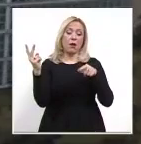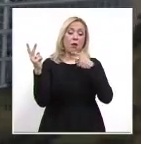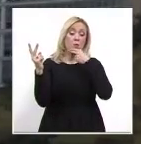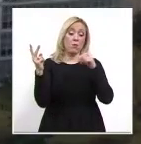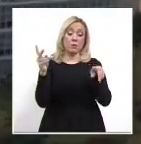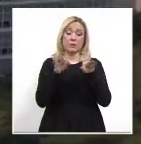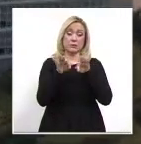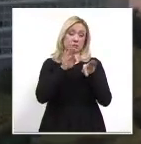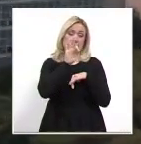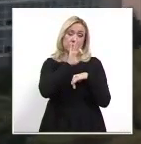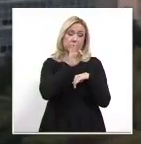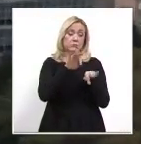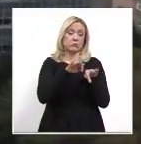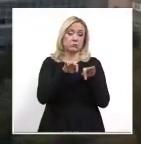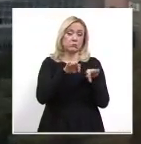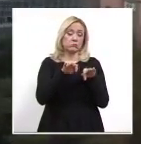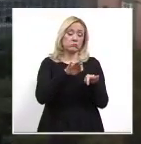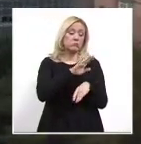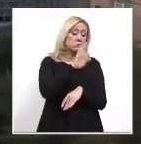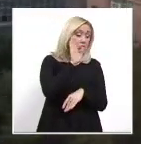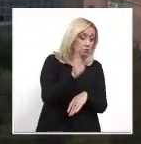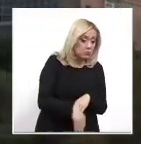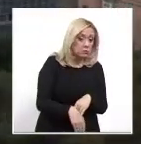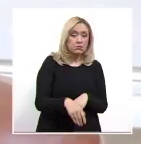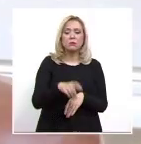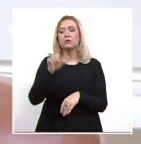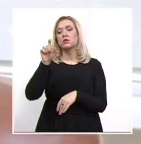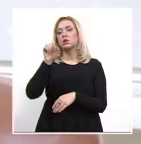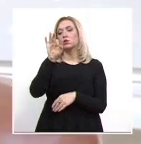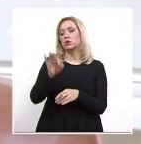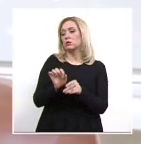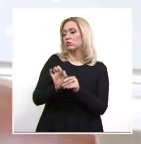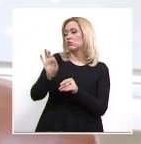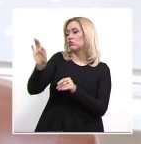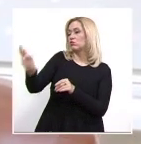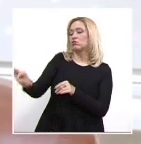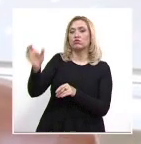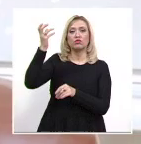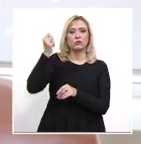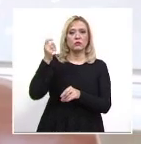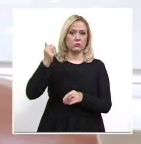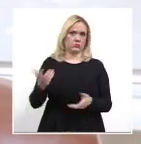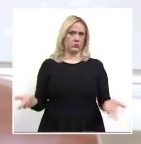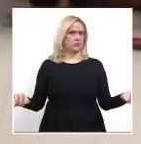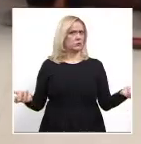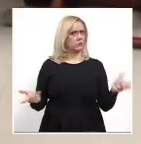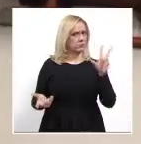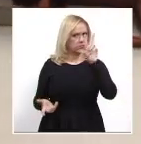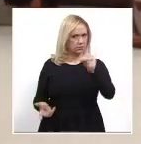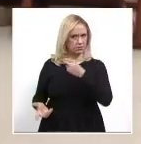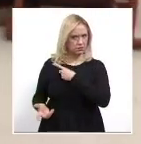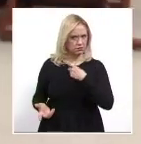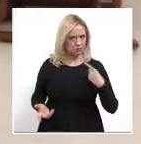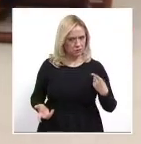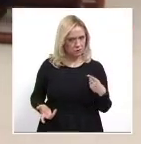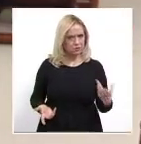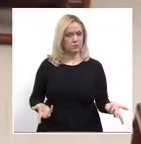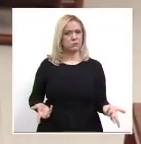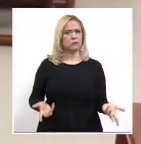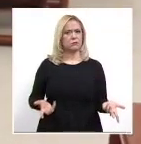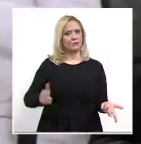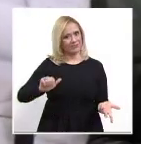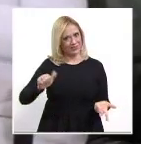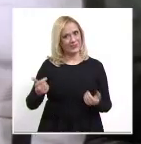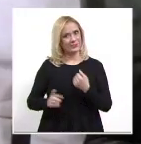recibir el 20% de la pensión que recibía el derechohabiente. También estableció que es necesario que el trabajador aporte